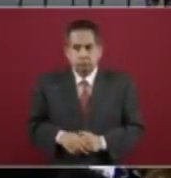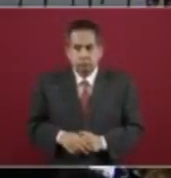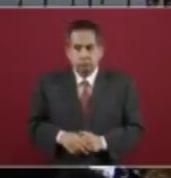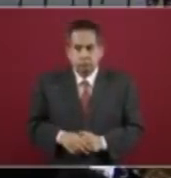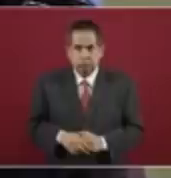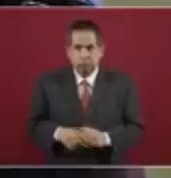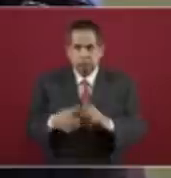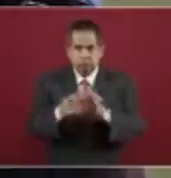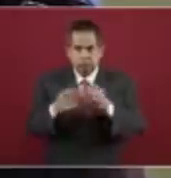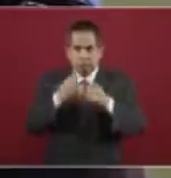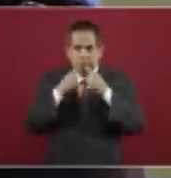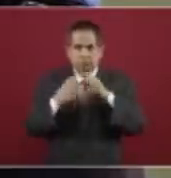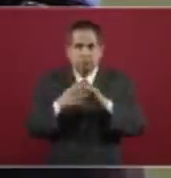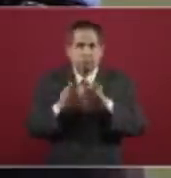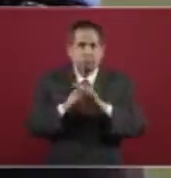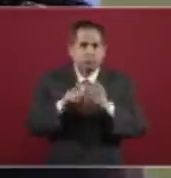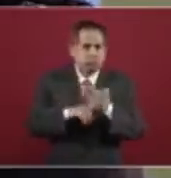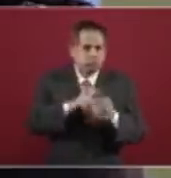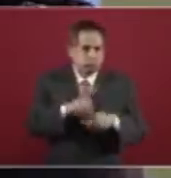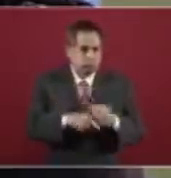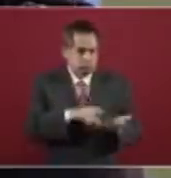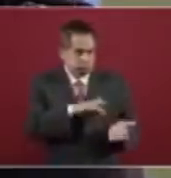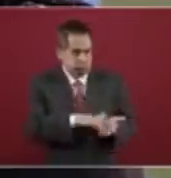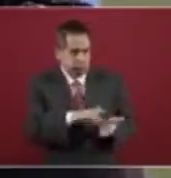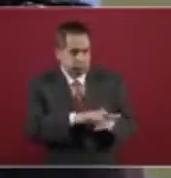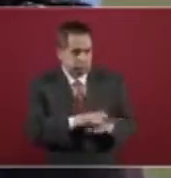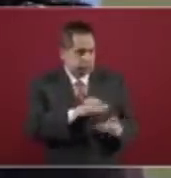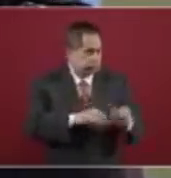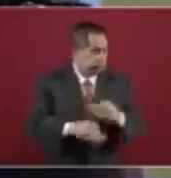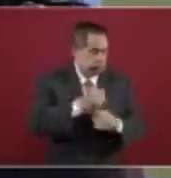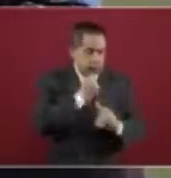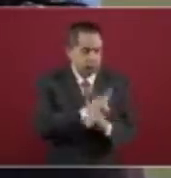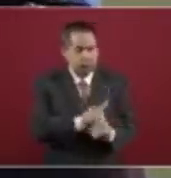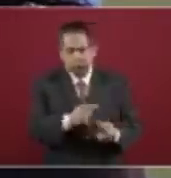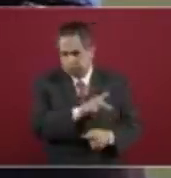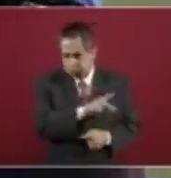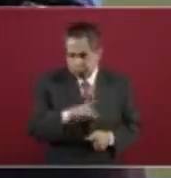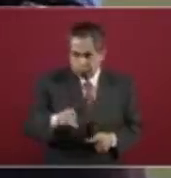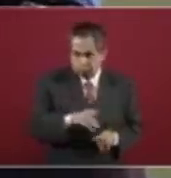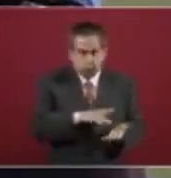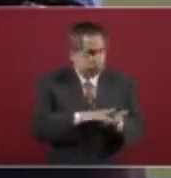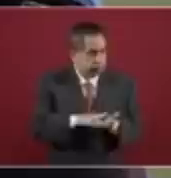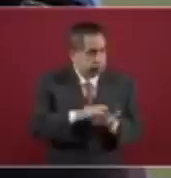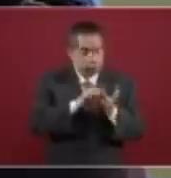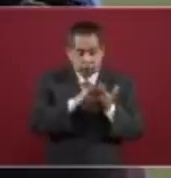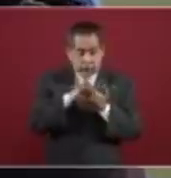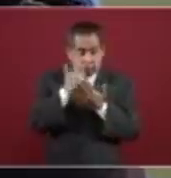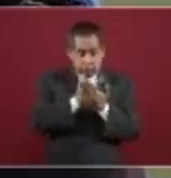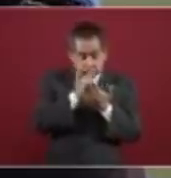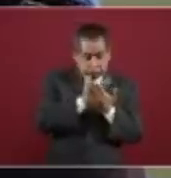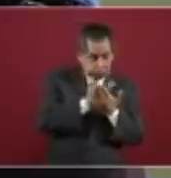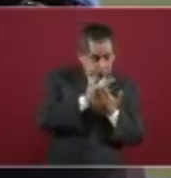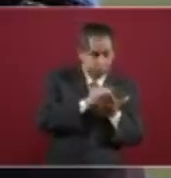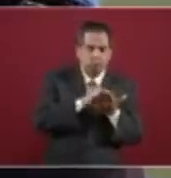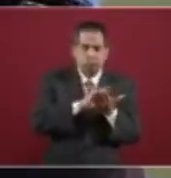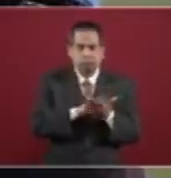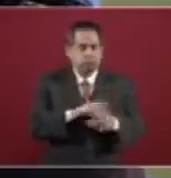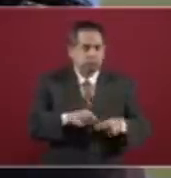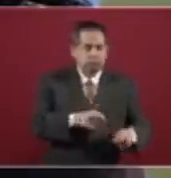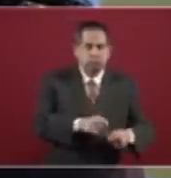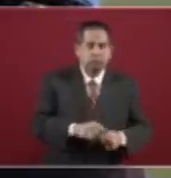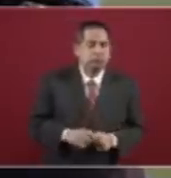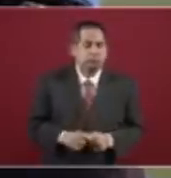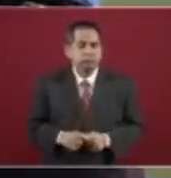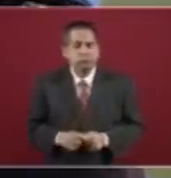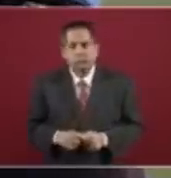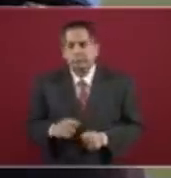No dejaremos sin apoyo a ningún niño que lo necesite y que esté dentro de la validación. Comentarles que los